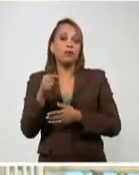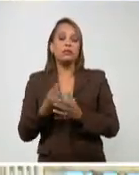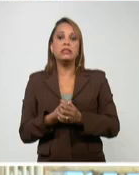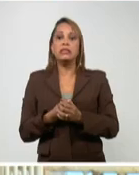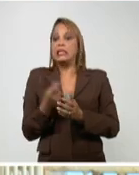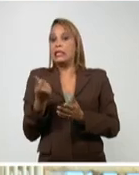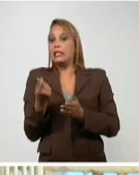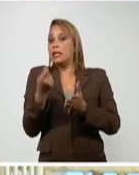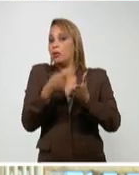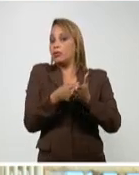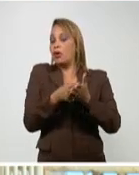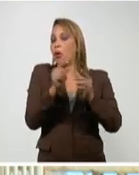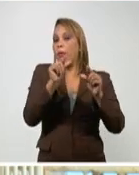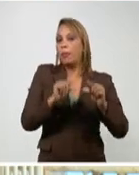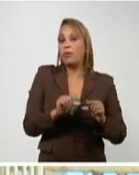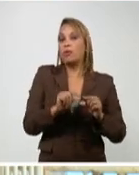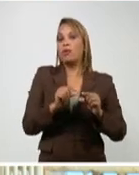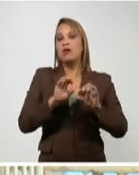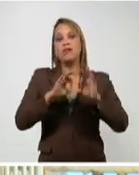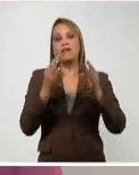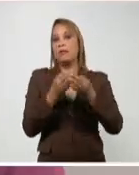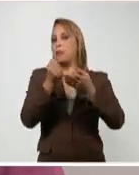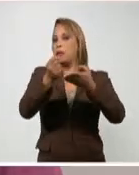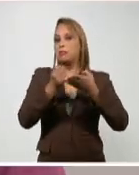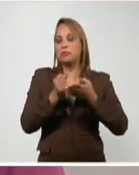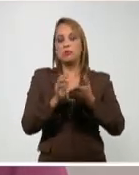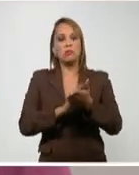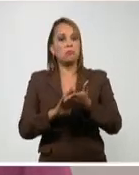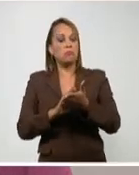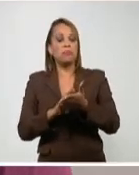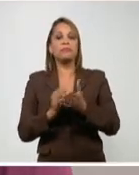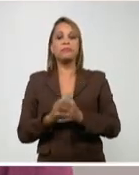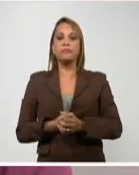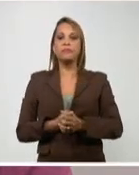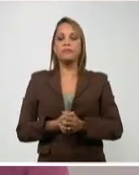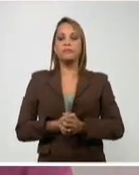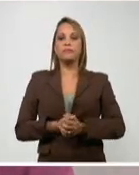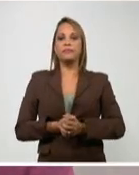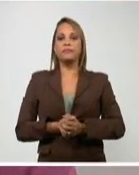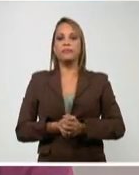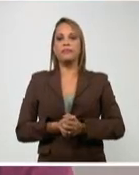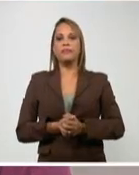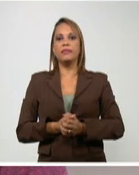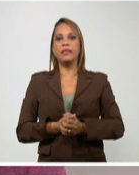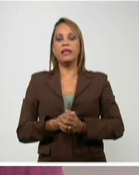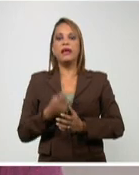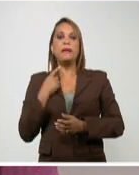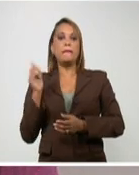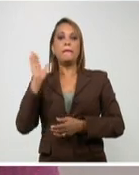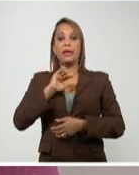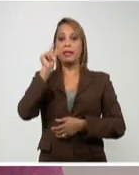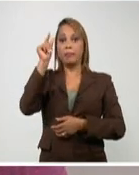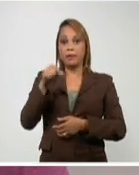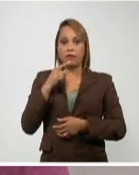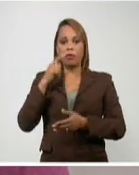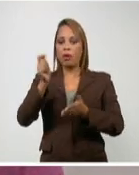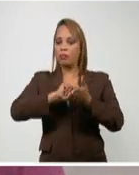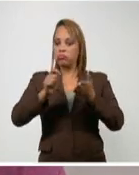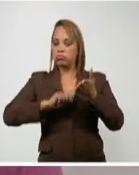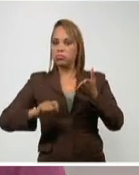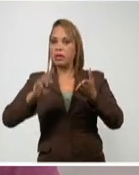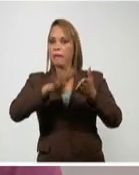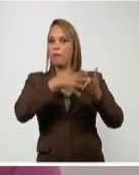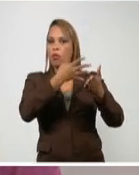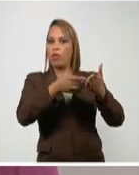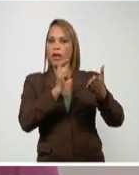ingreso económico, que no tienen familiares obligados a prestar ayuda. ¿Qué hacemos después que viene el caso? Se visita aquí, se le llena el modelo, se va a